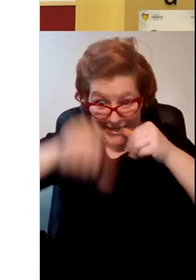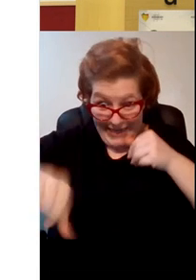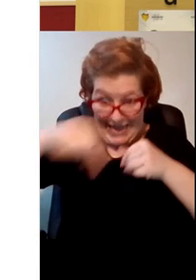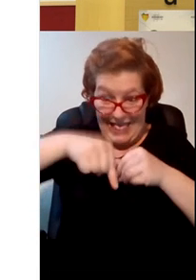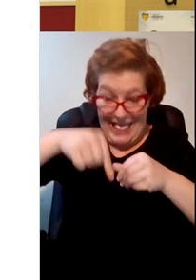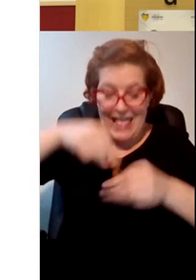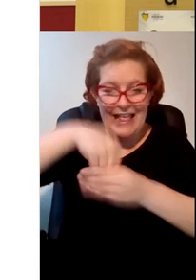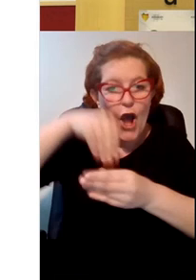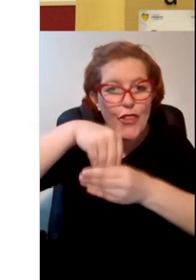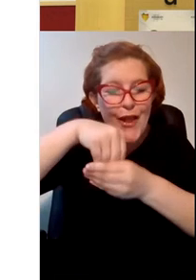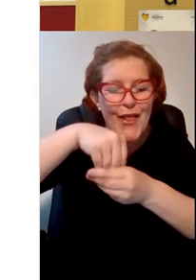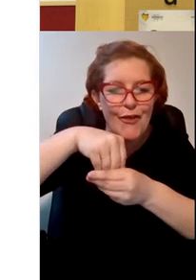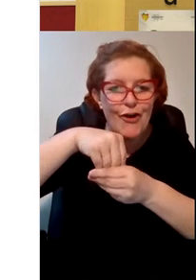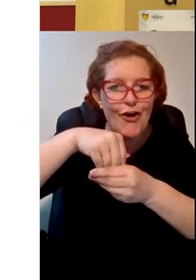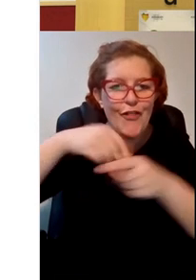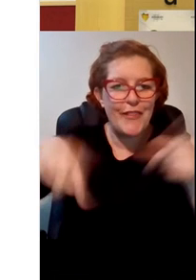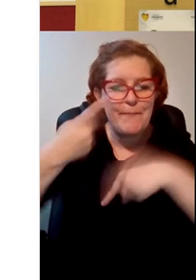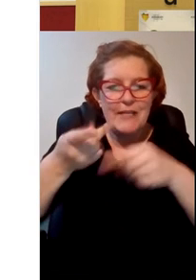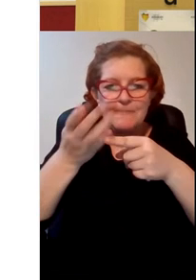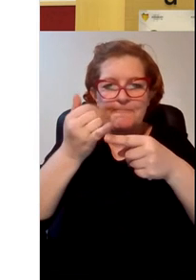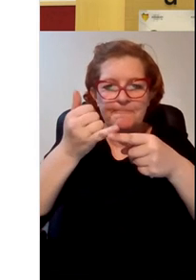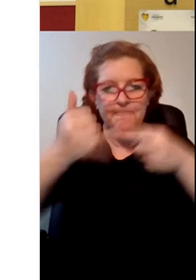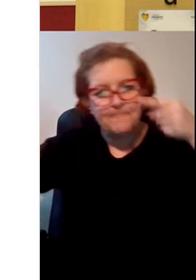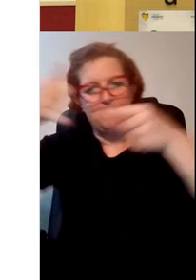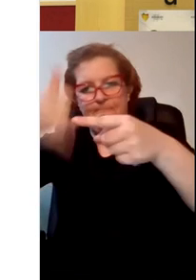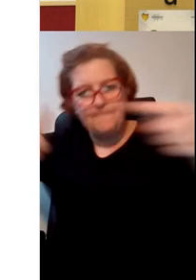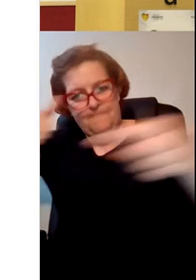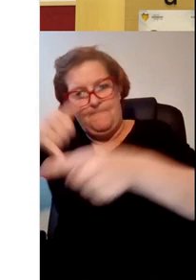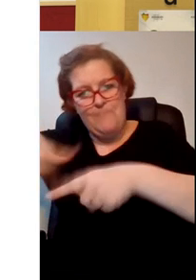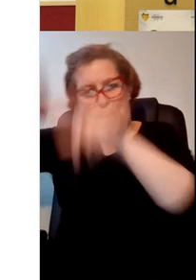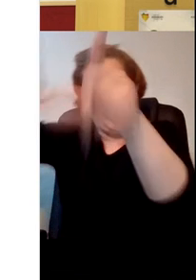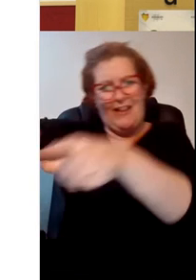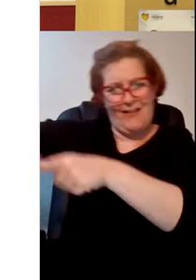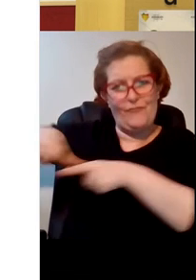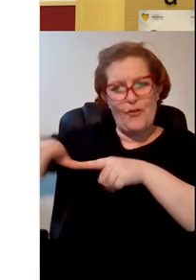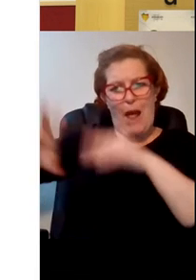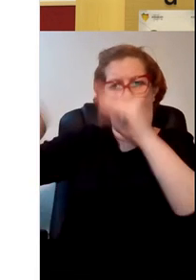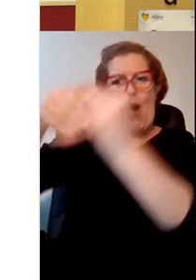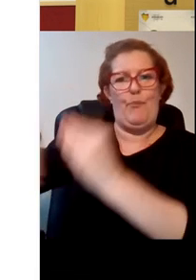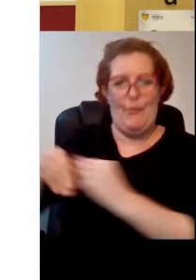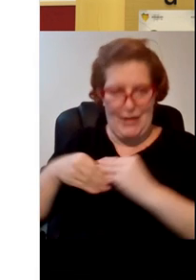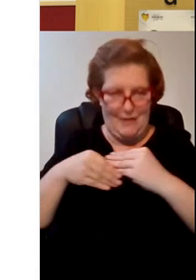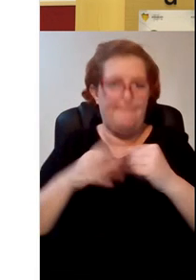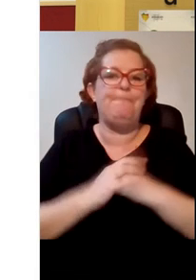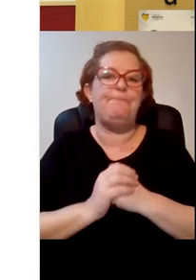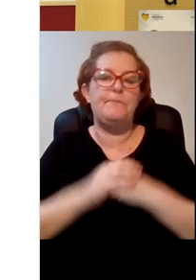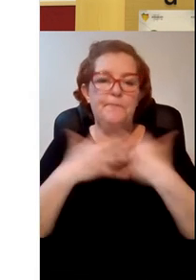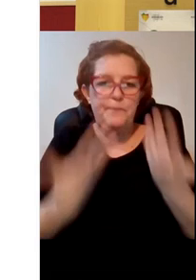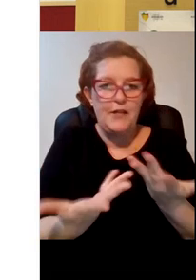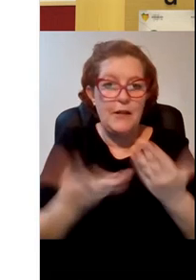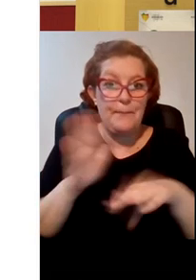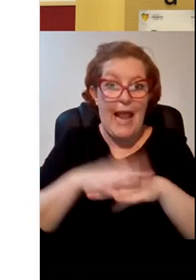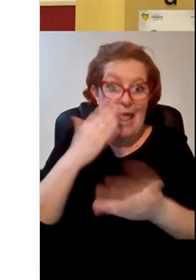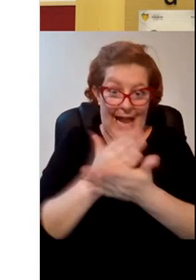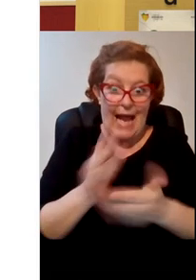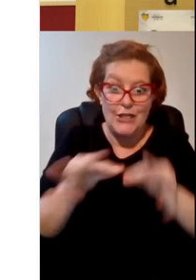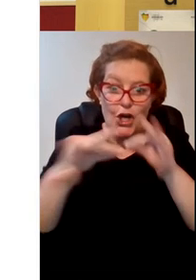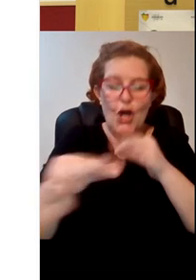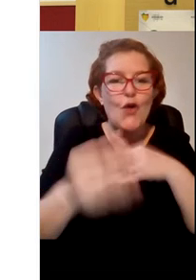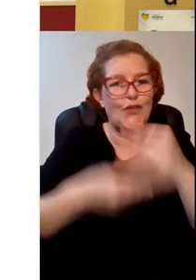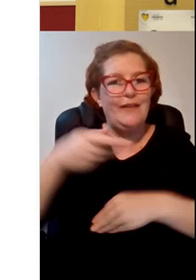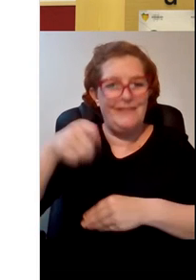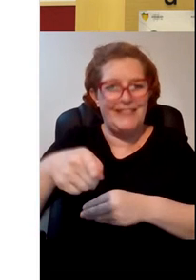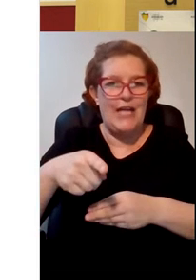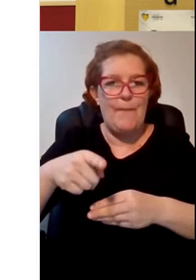había diferentes extensiones narrativas como vemos en el esquema entonces para la clase online se utilizó esta plataforma